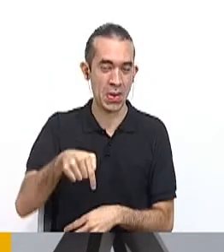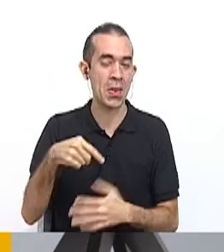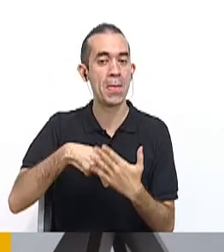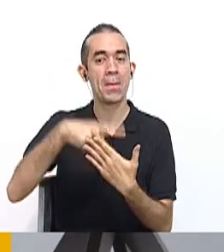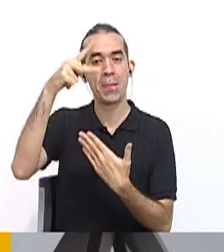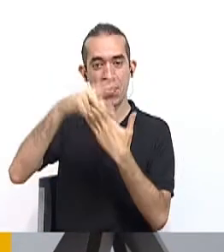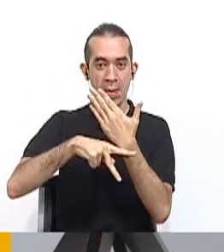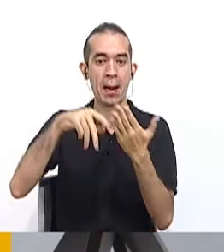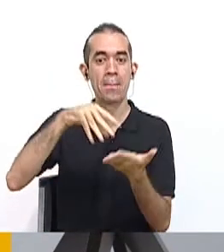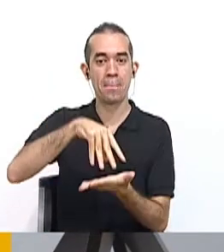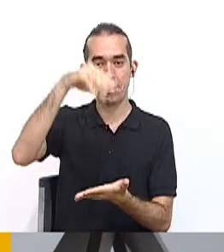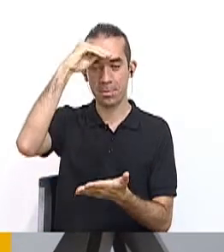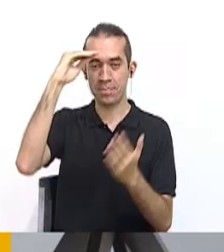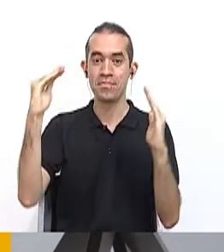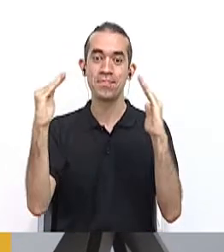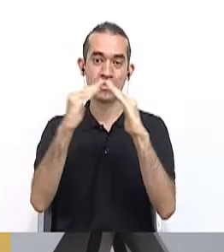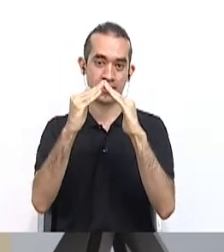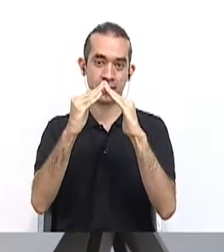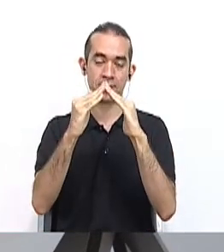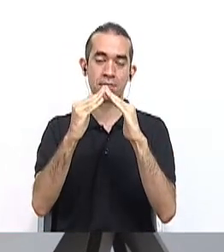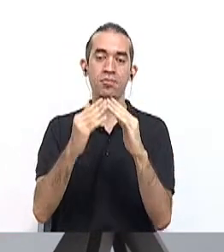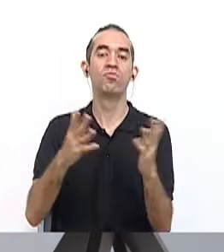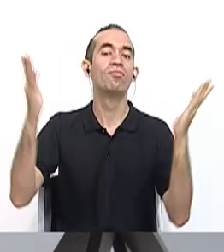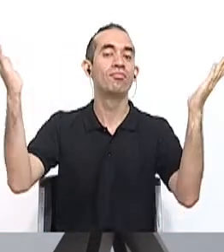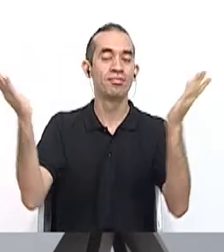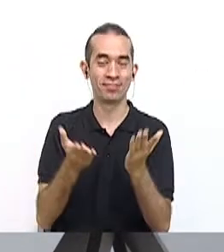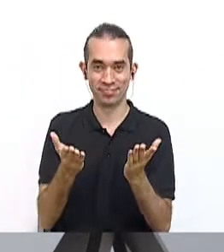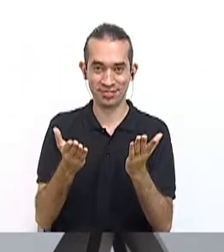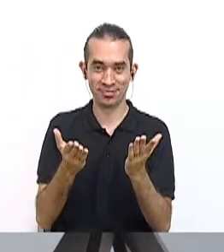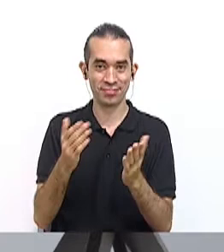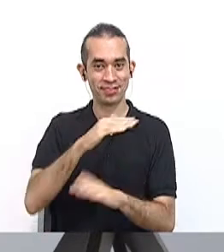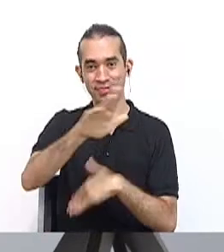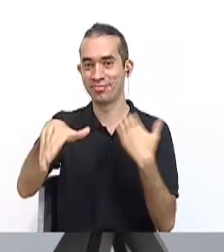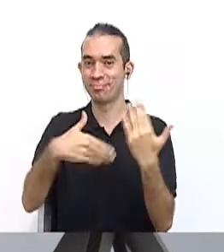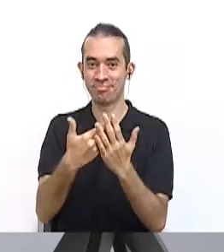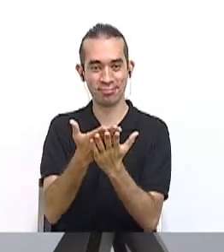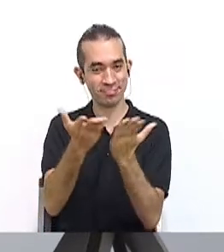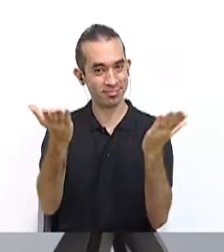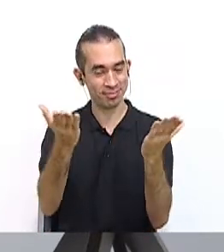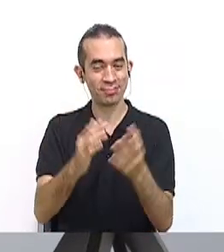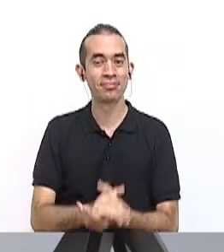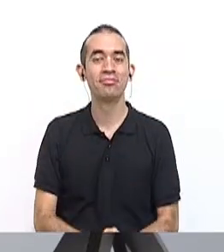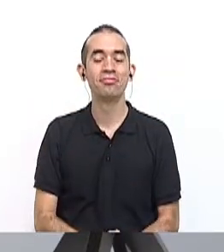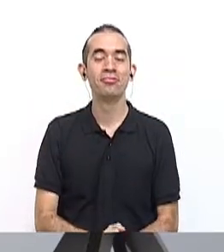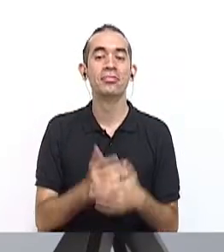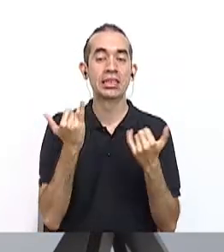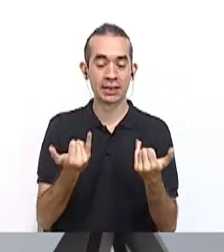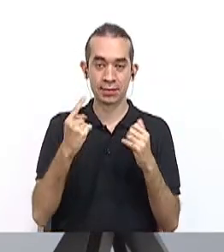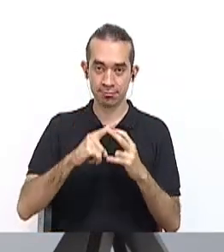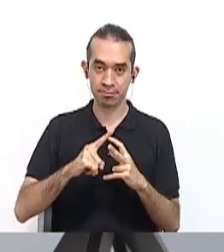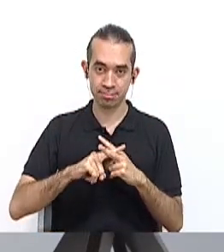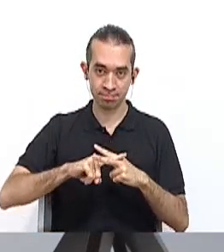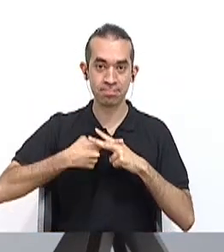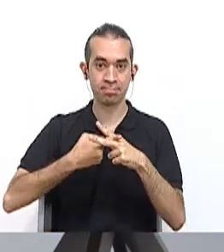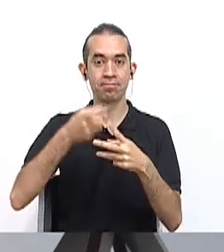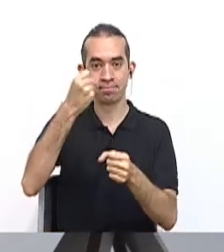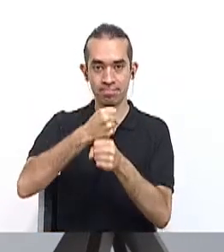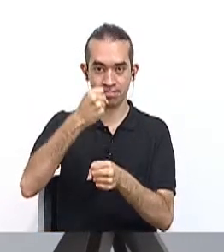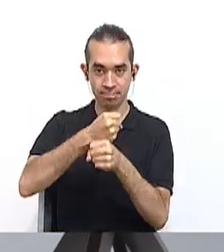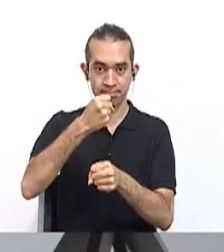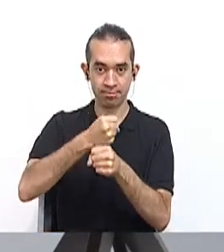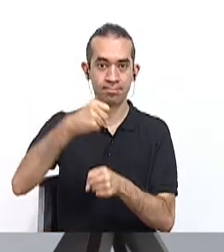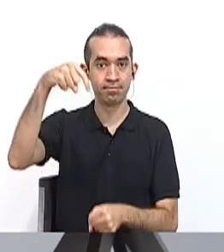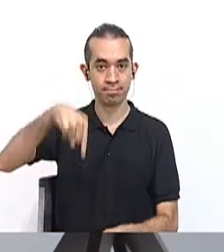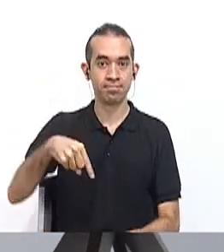su programa Aprendo en Casa. Bienvenidos a todos y a todas. Vamos a iniciar con nuestro trabajo del día de